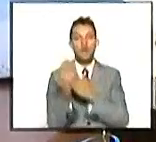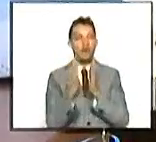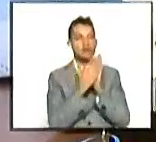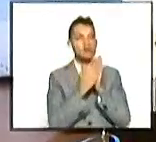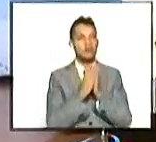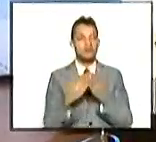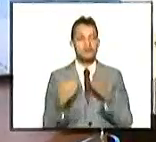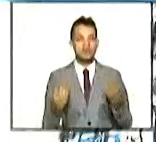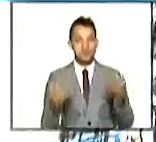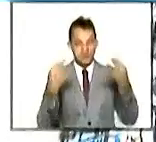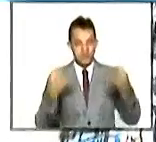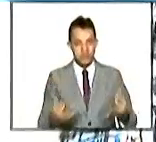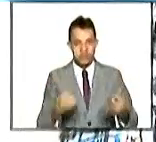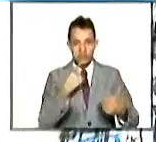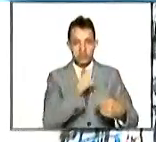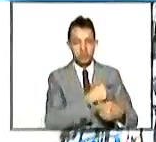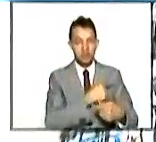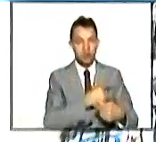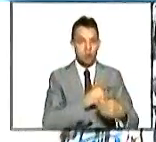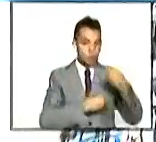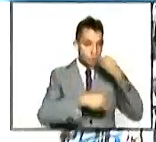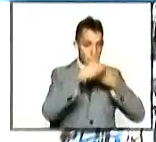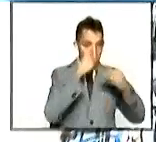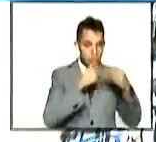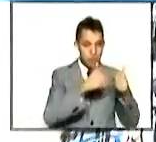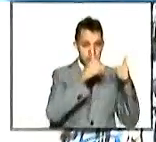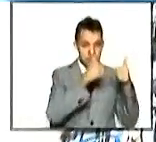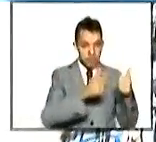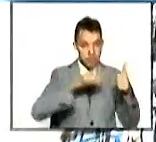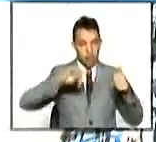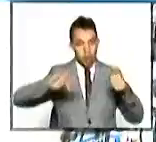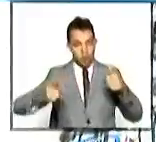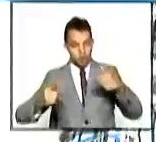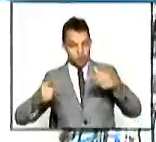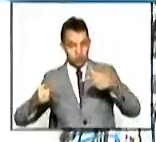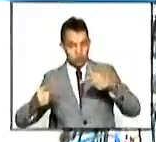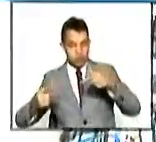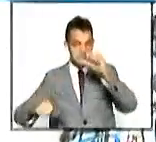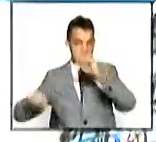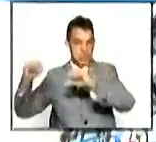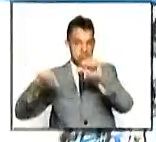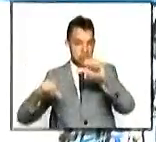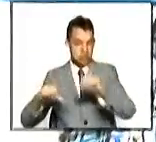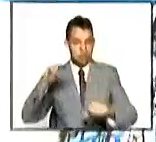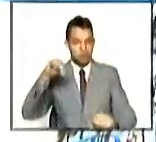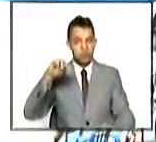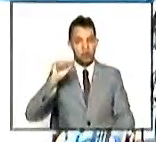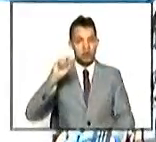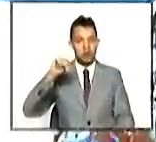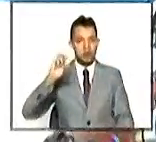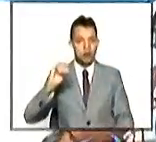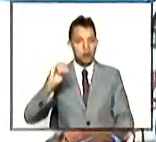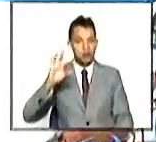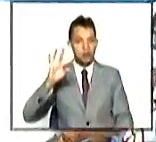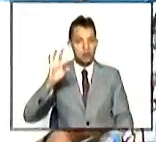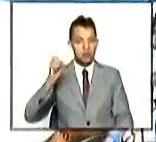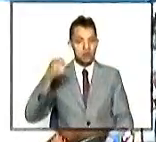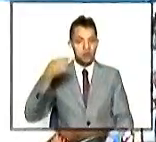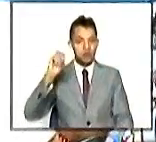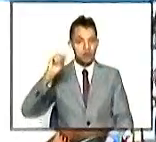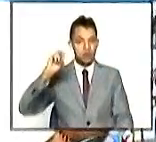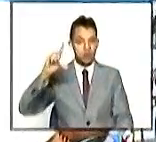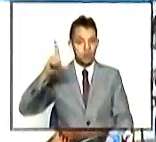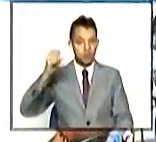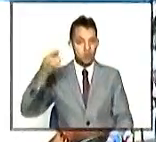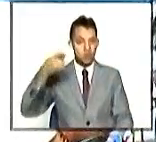llama Alimentación Sana versus Transgénicos, Aditivos, Nanotecnología. Uh-huh. En las